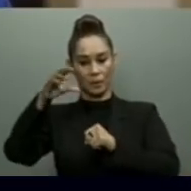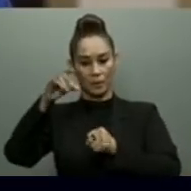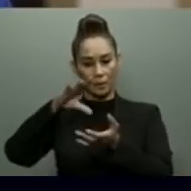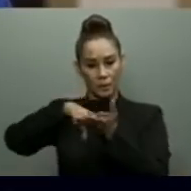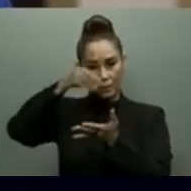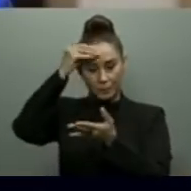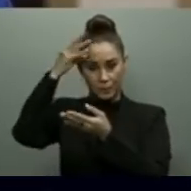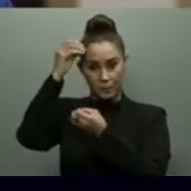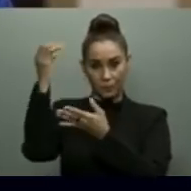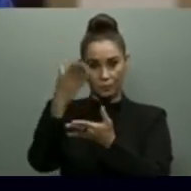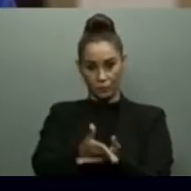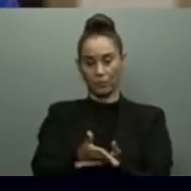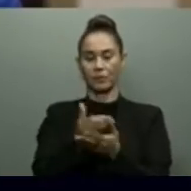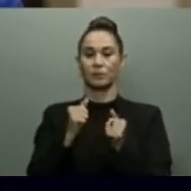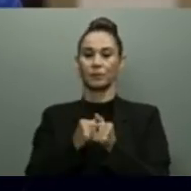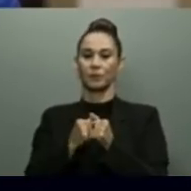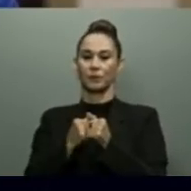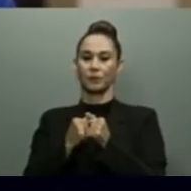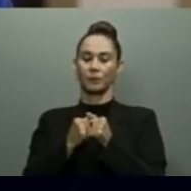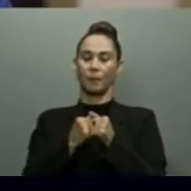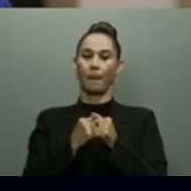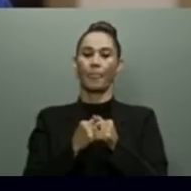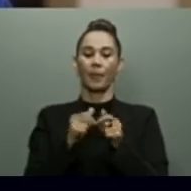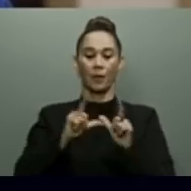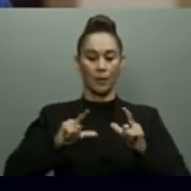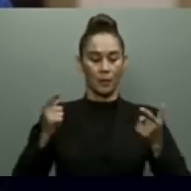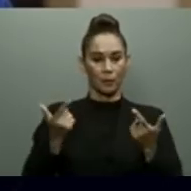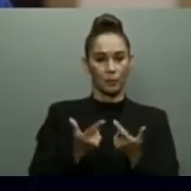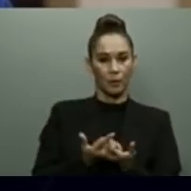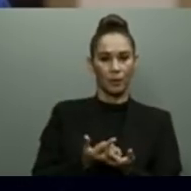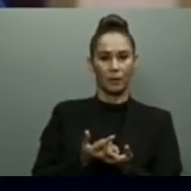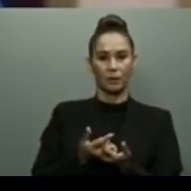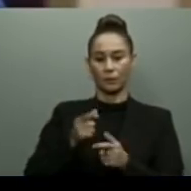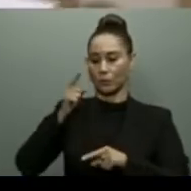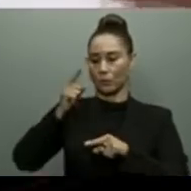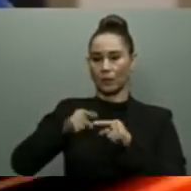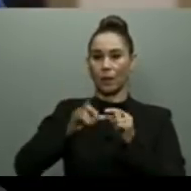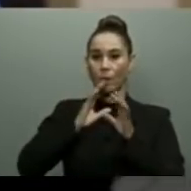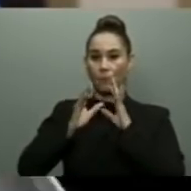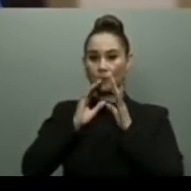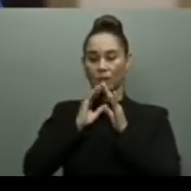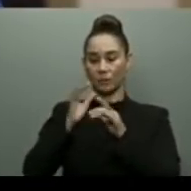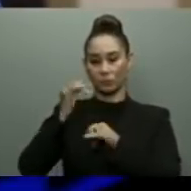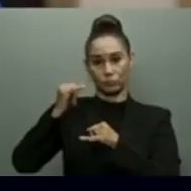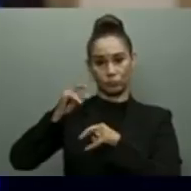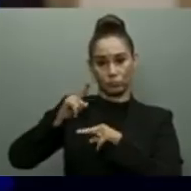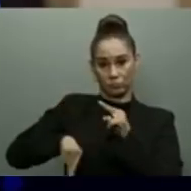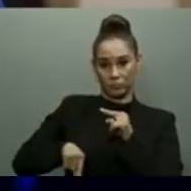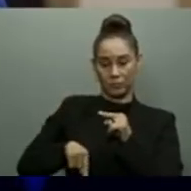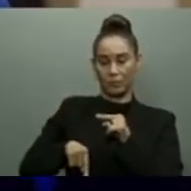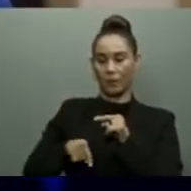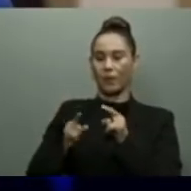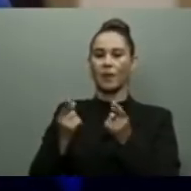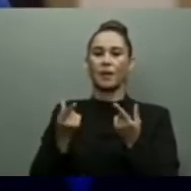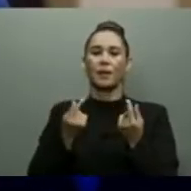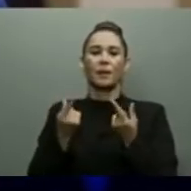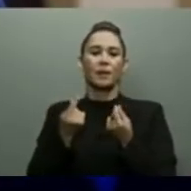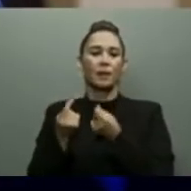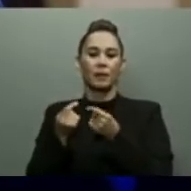parcial y total en edificaciones, lugares incomunicados, ejecución de evacuaciones en todo el